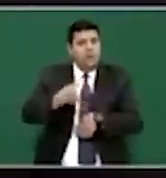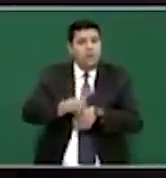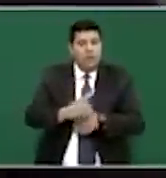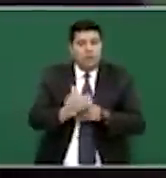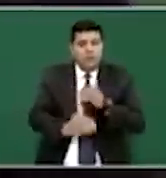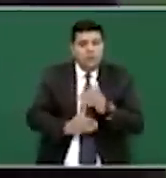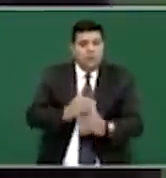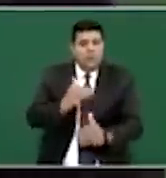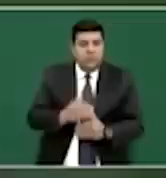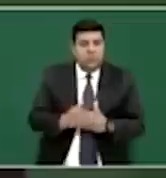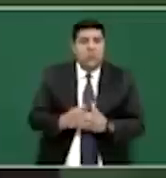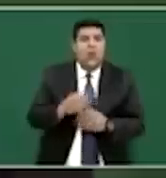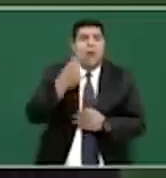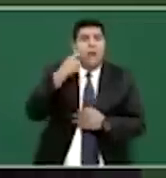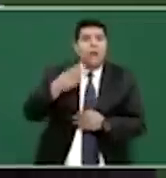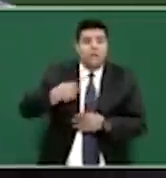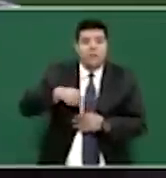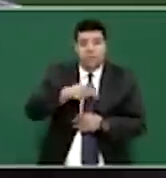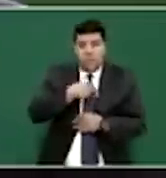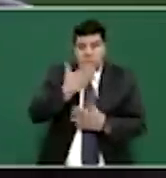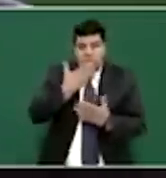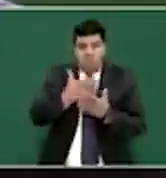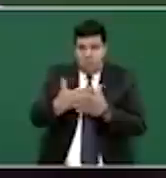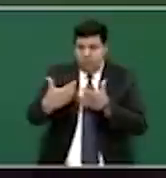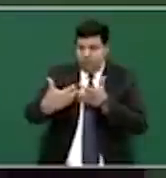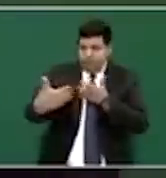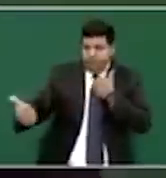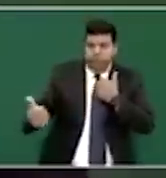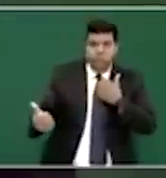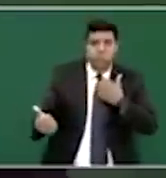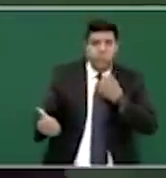la frontera entre delincuencia y autoridad,